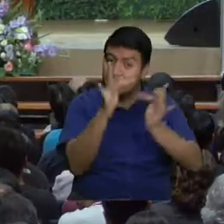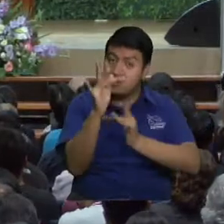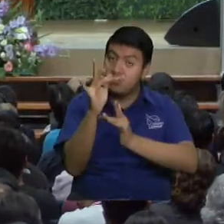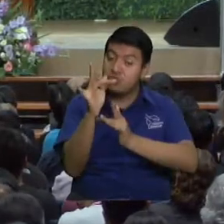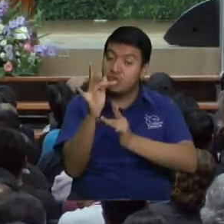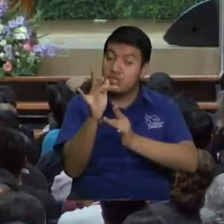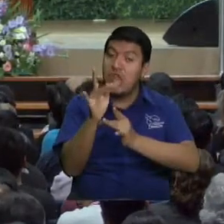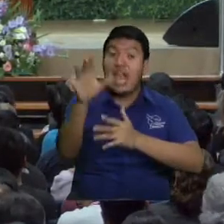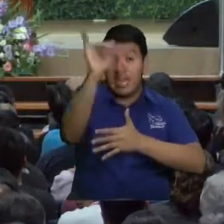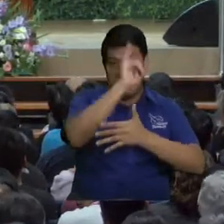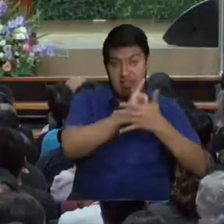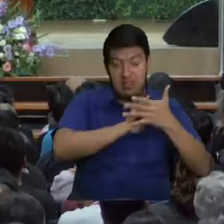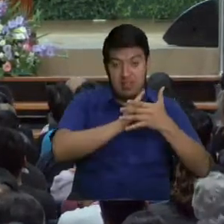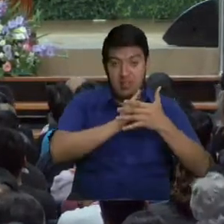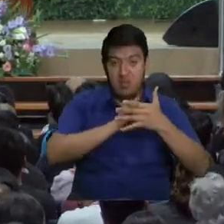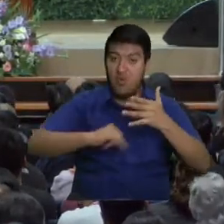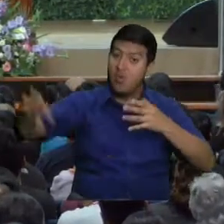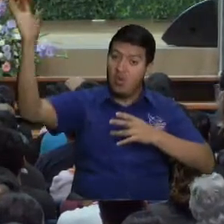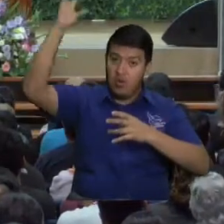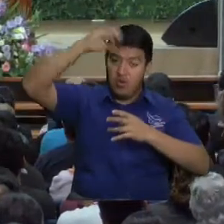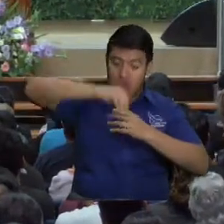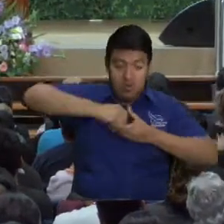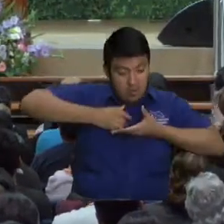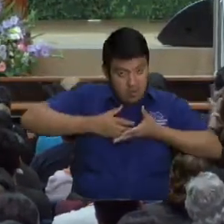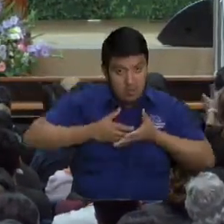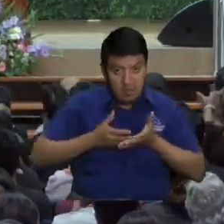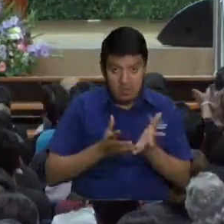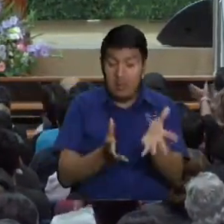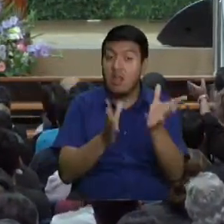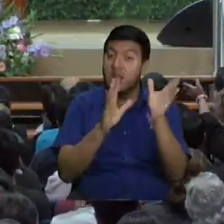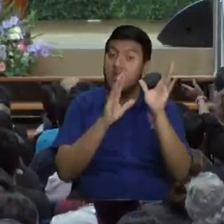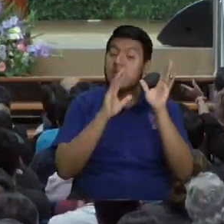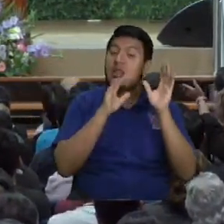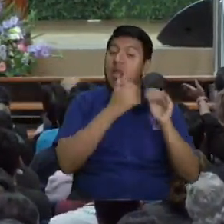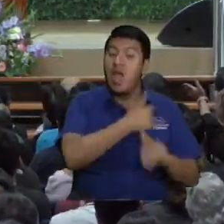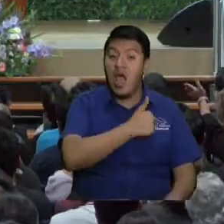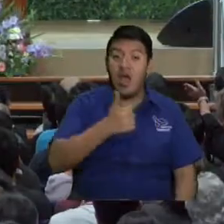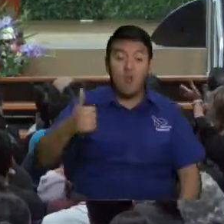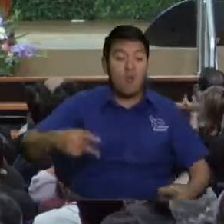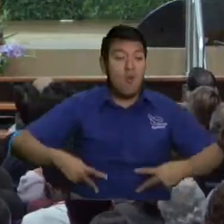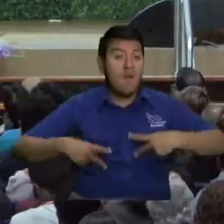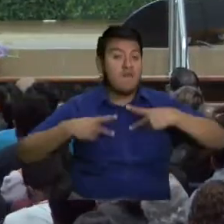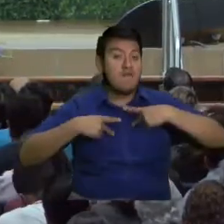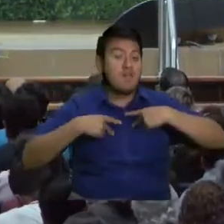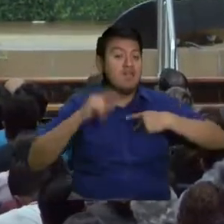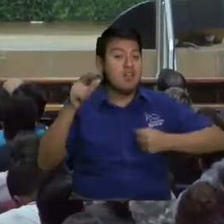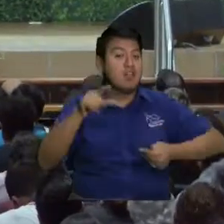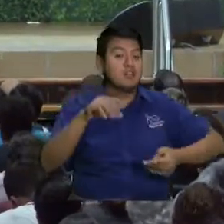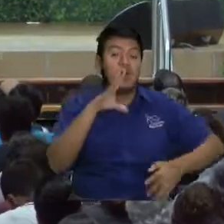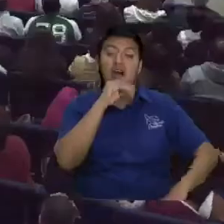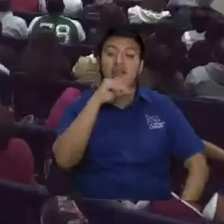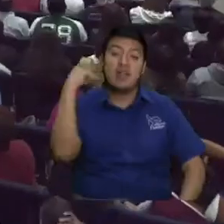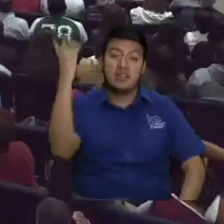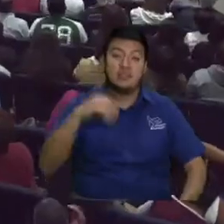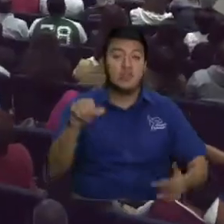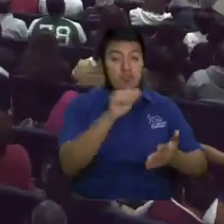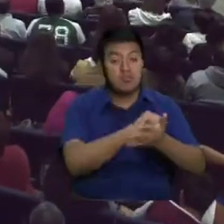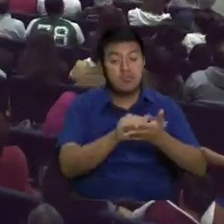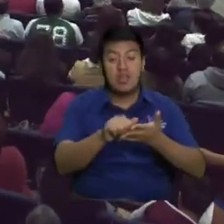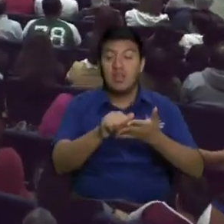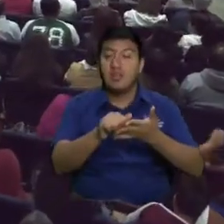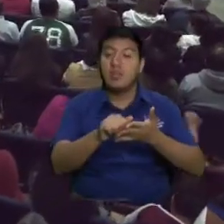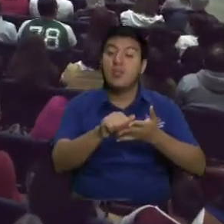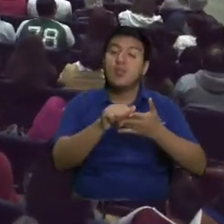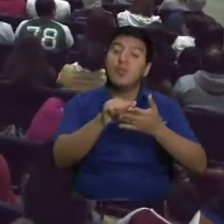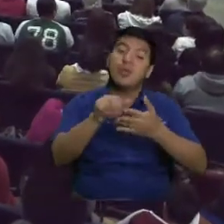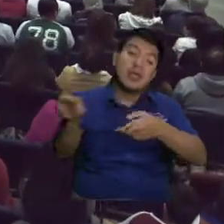correrán ríos de agua de vida. Y dijo esto del Espíritu Santo que habría de tener los que creyeran